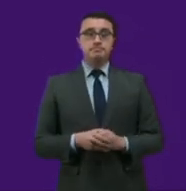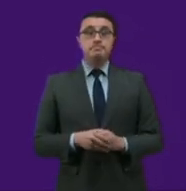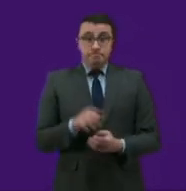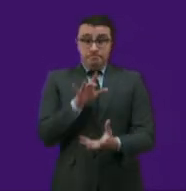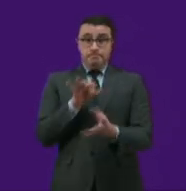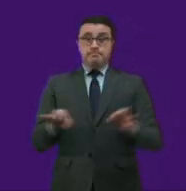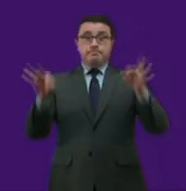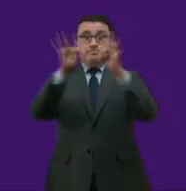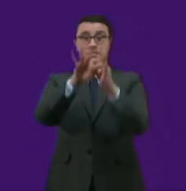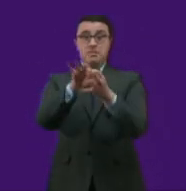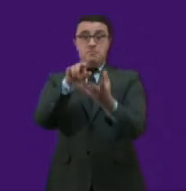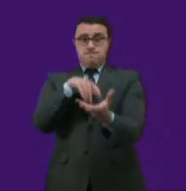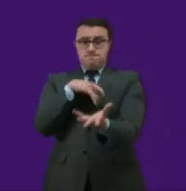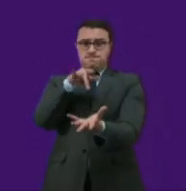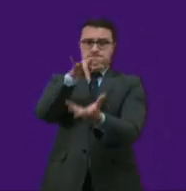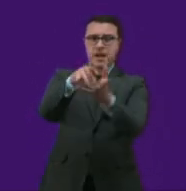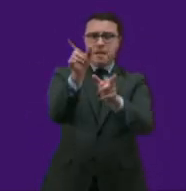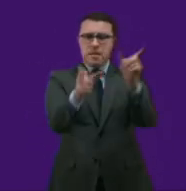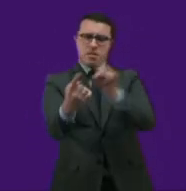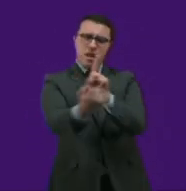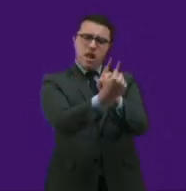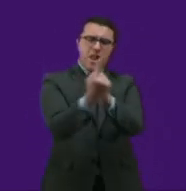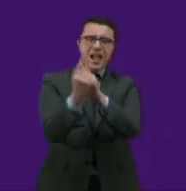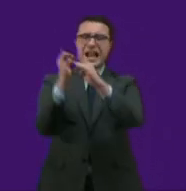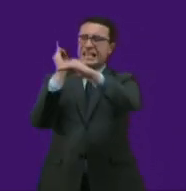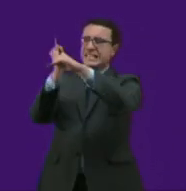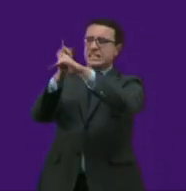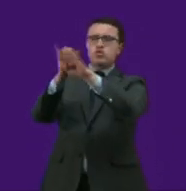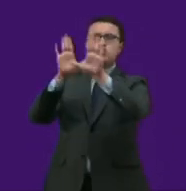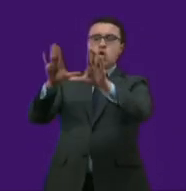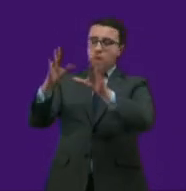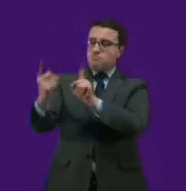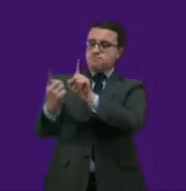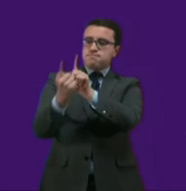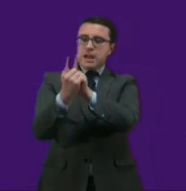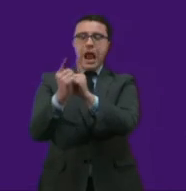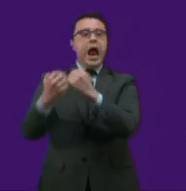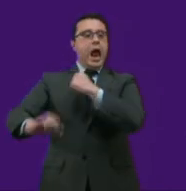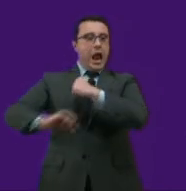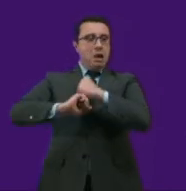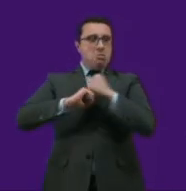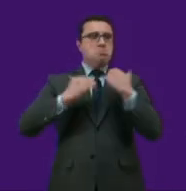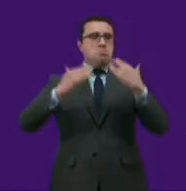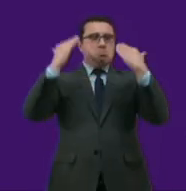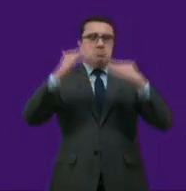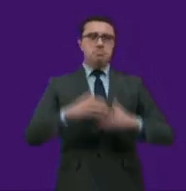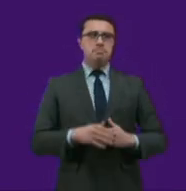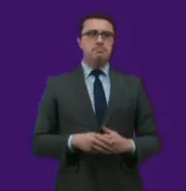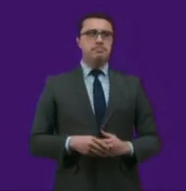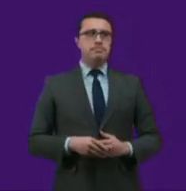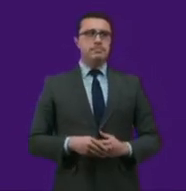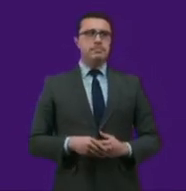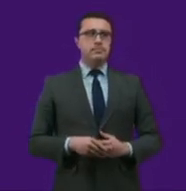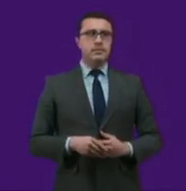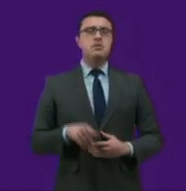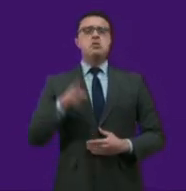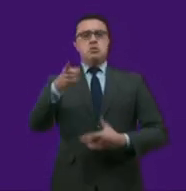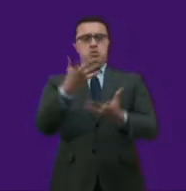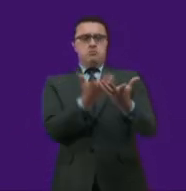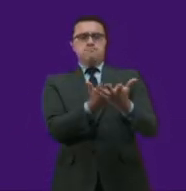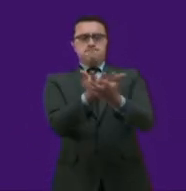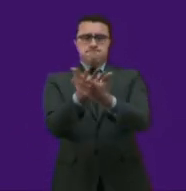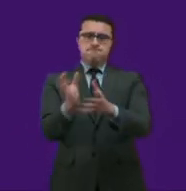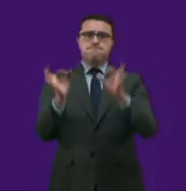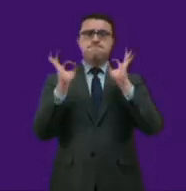tipo de personajes o instituciones. Ahorran muy mucho tiempo. Definitivamente, muy buenas recomendaciones. Vamos